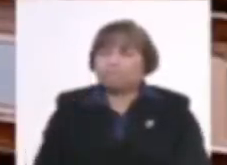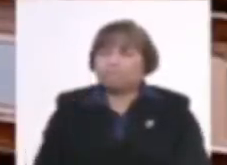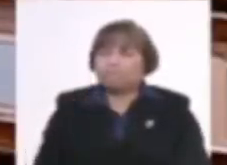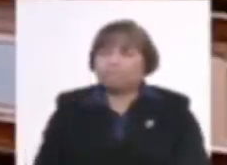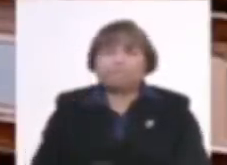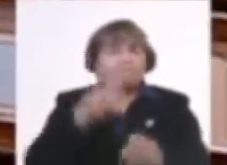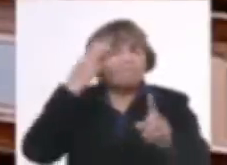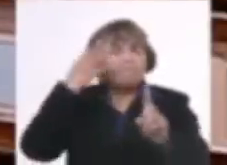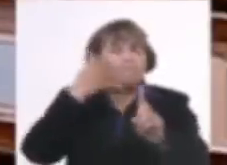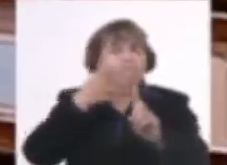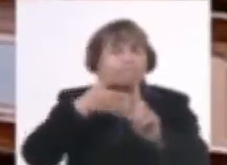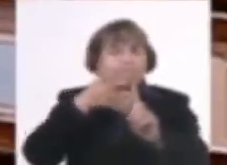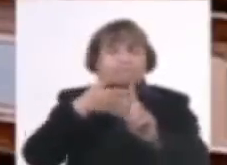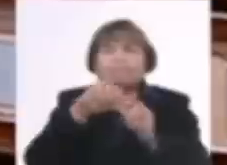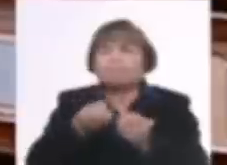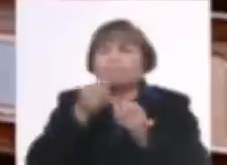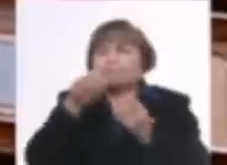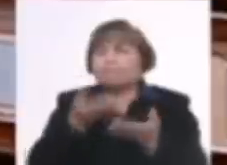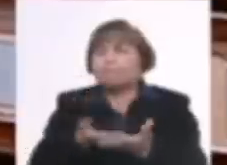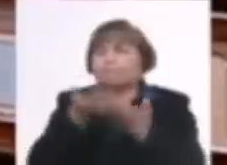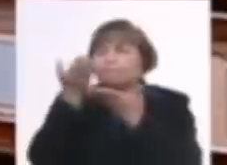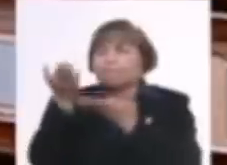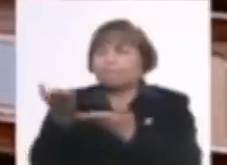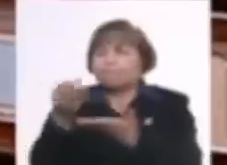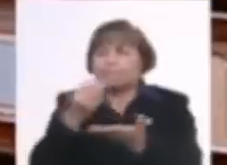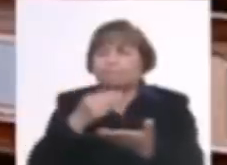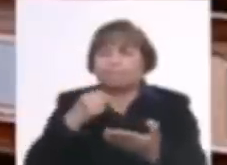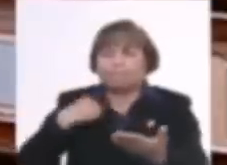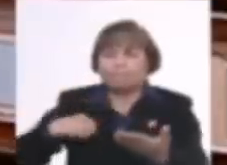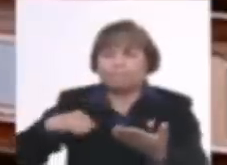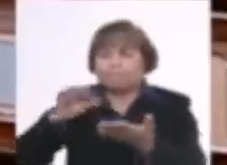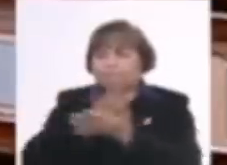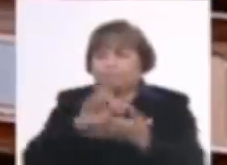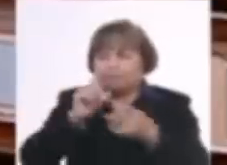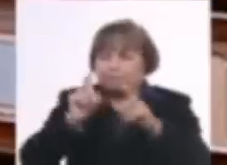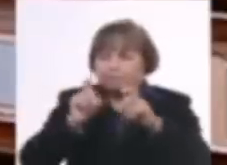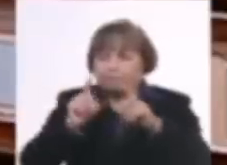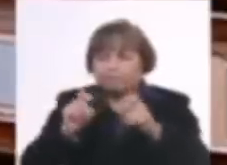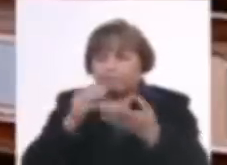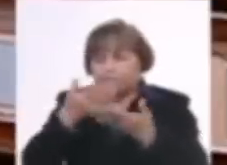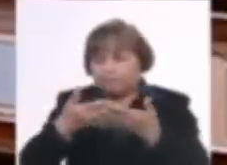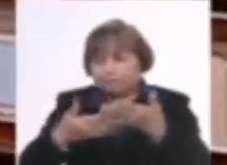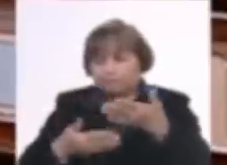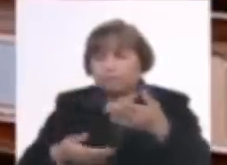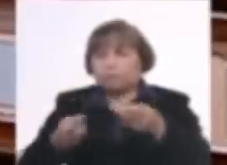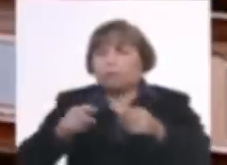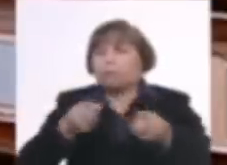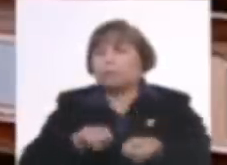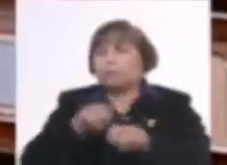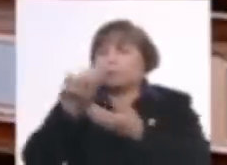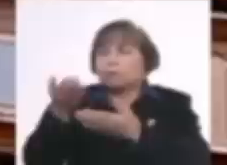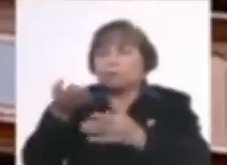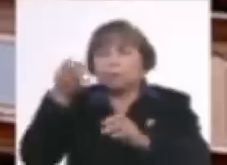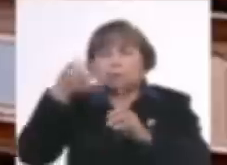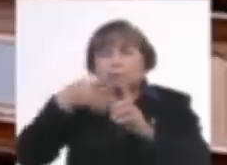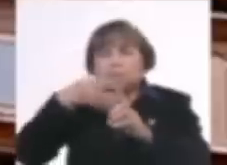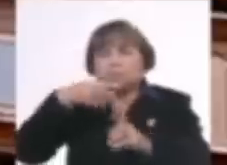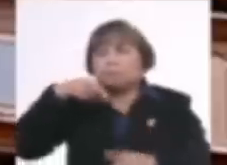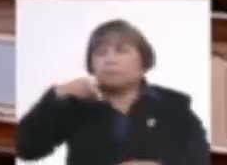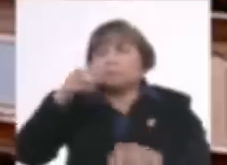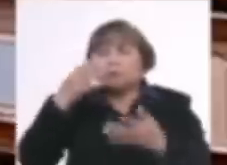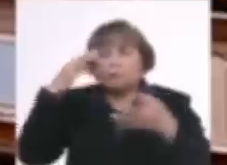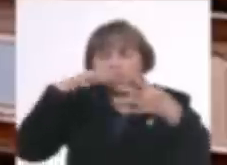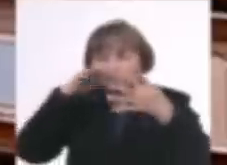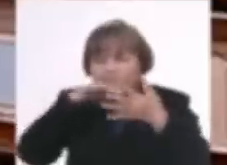el perfil que se le entregó al municipio, ¿cuándo se le entregó el perfil del